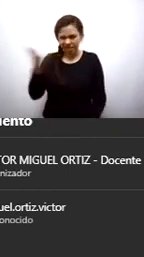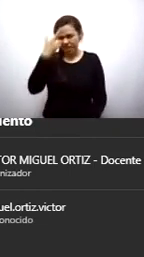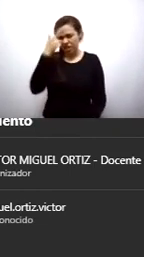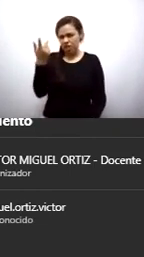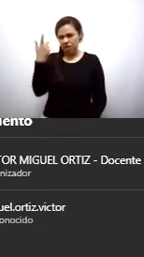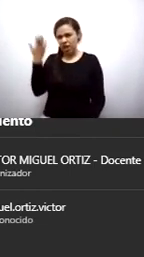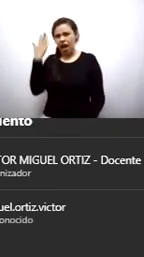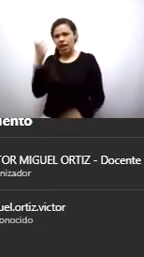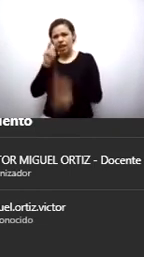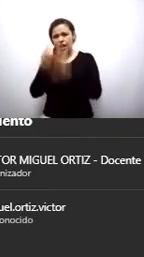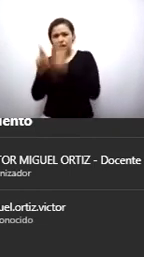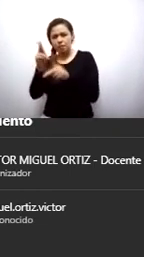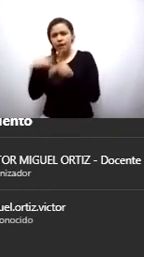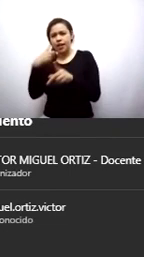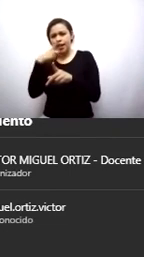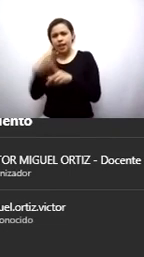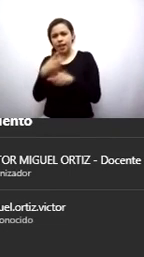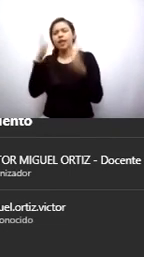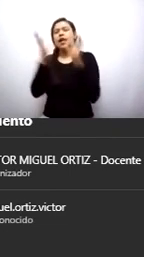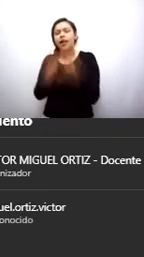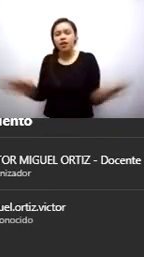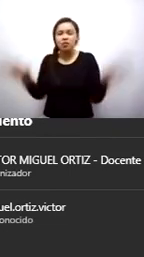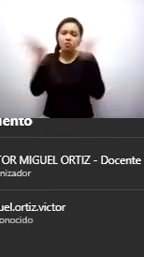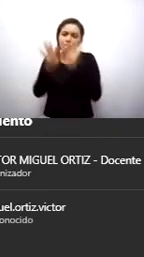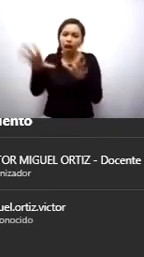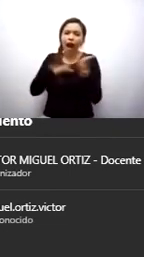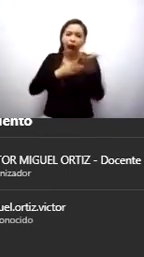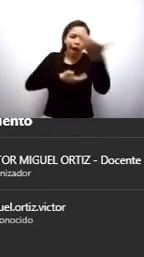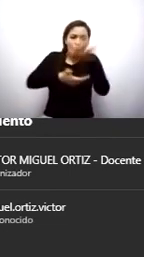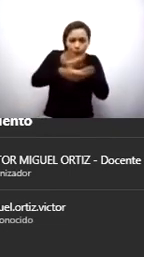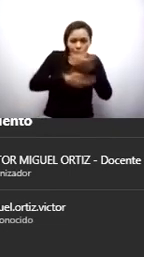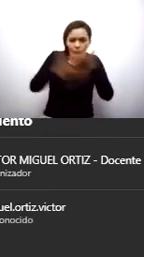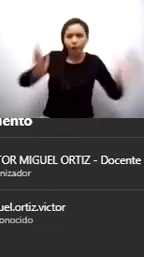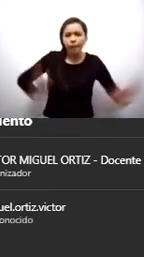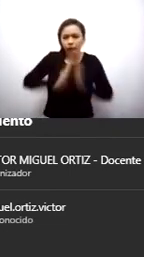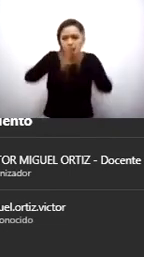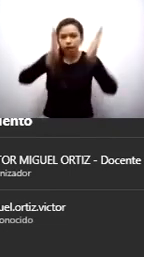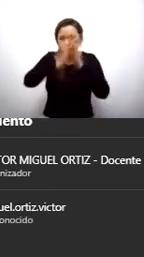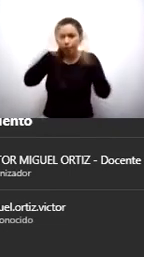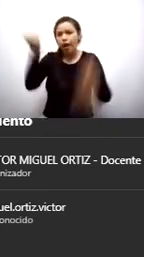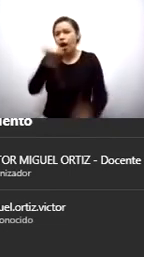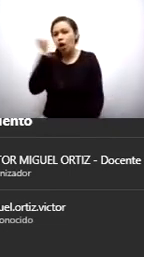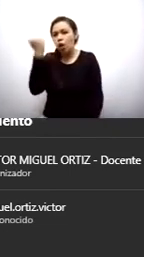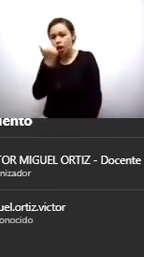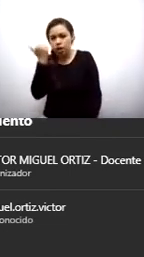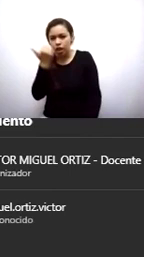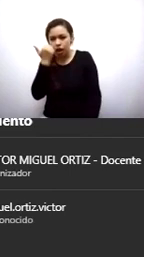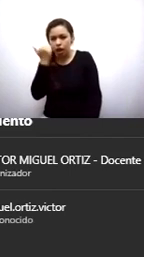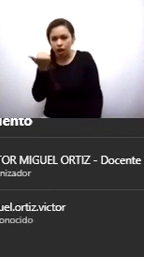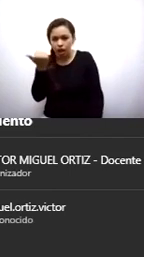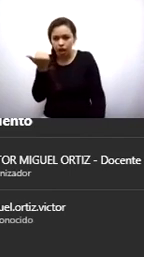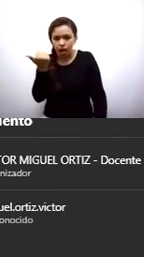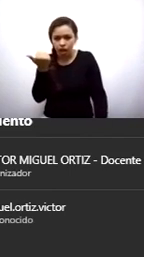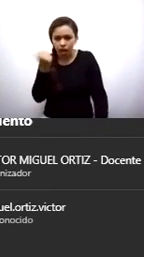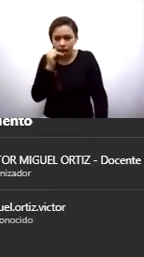les decía que es muy importante tener la colaboración, que nuestros alumnos puedan hacer el uso de